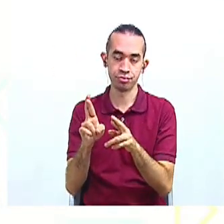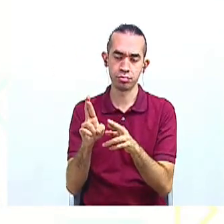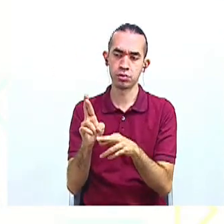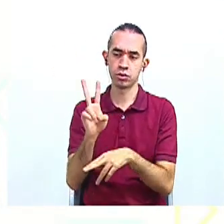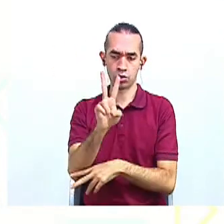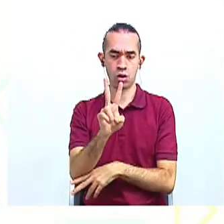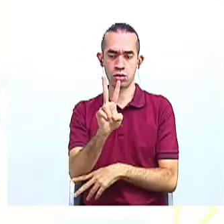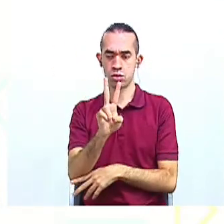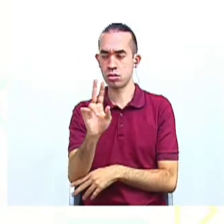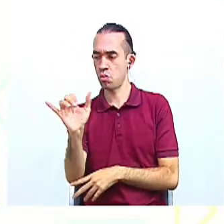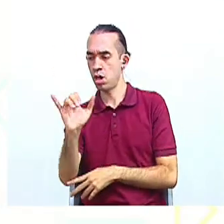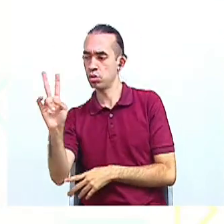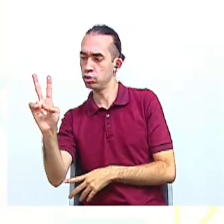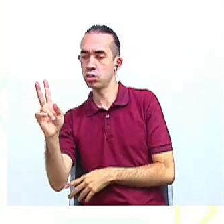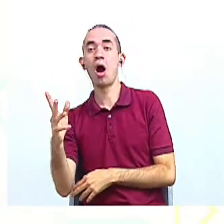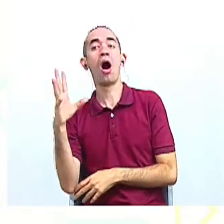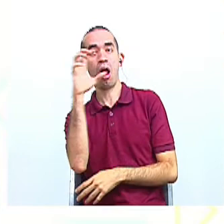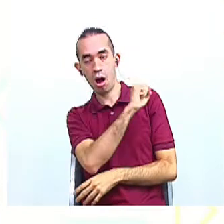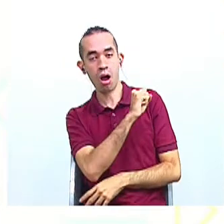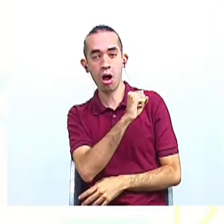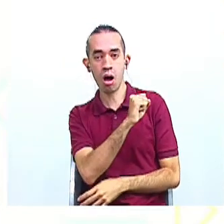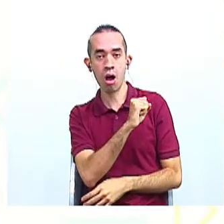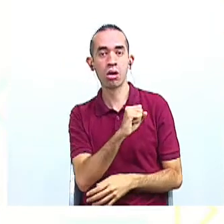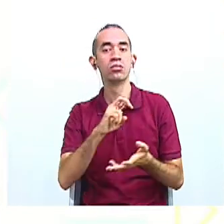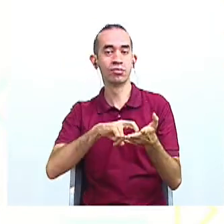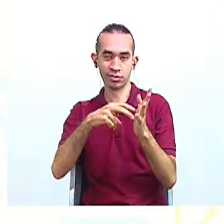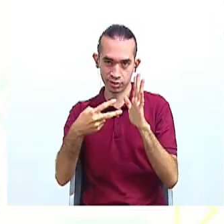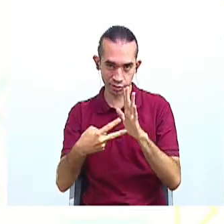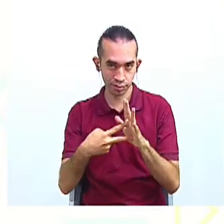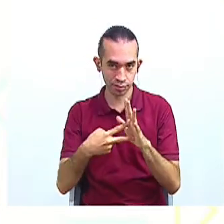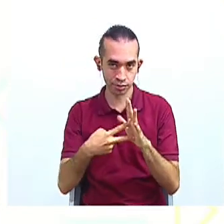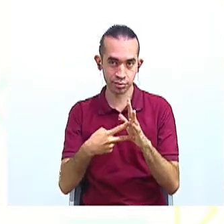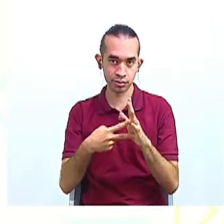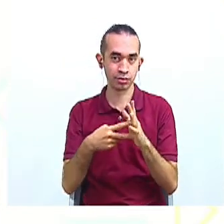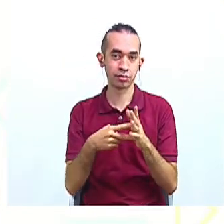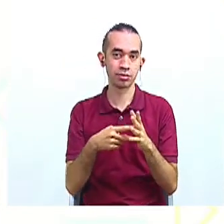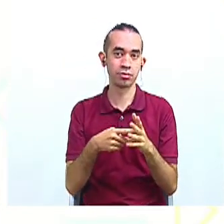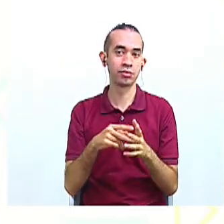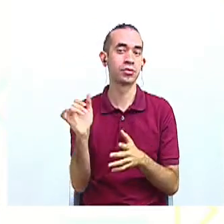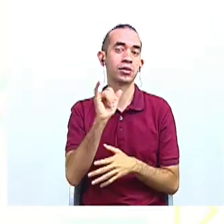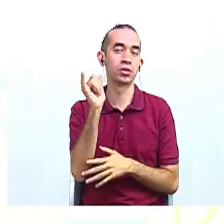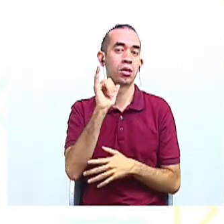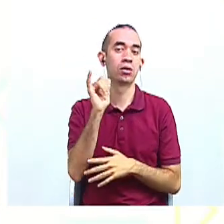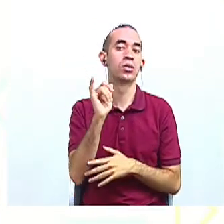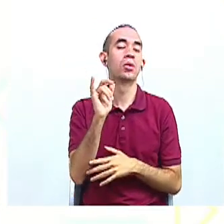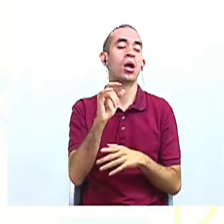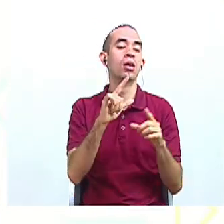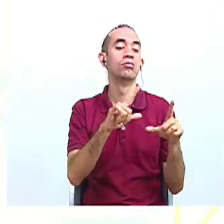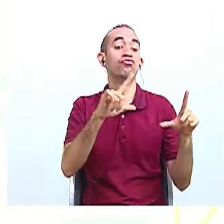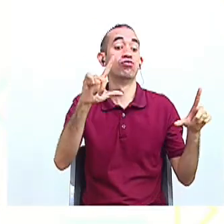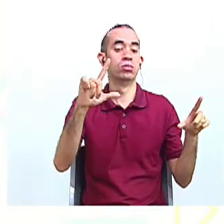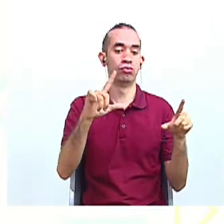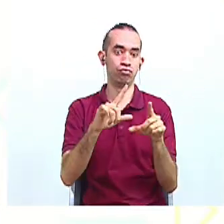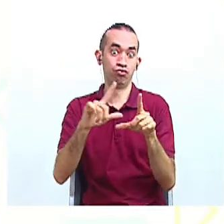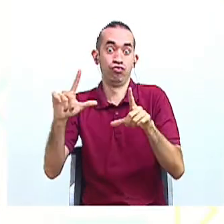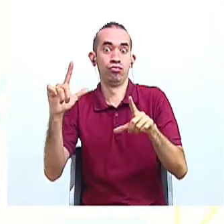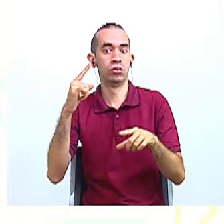resultado 2 en cada uno, podemos distinguir que tienen la misma razón de semejanza.